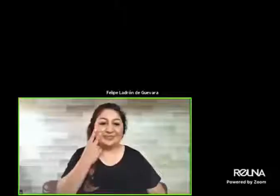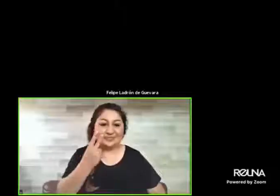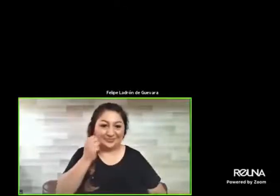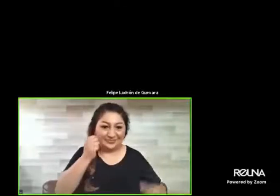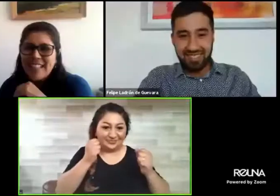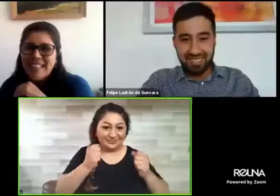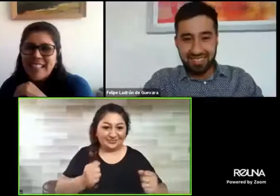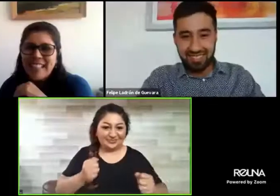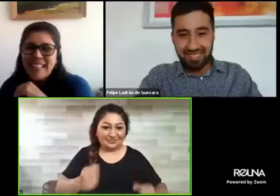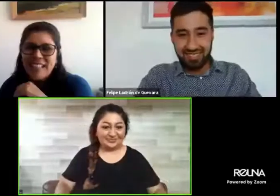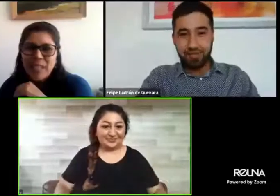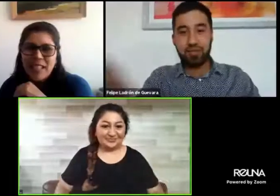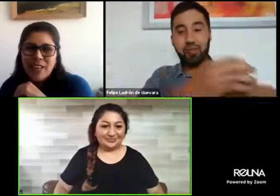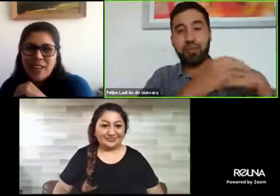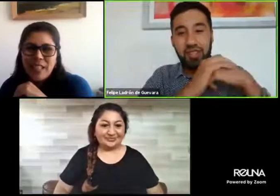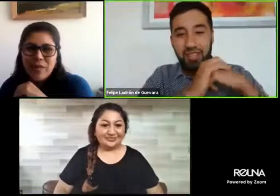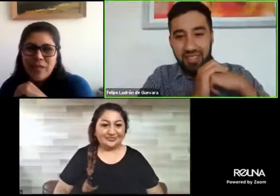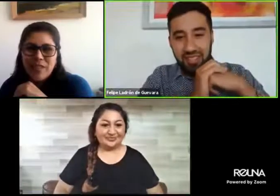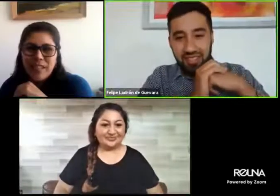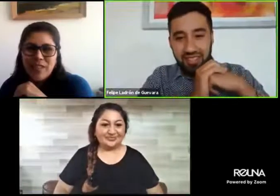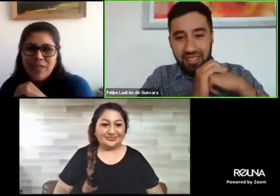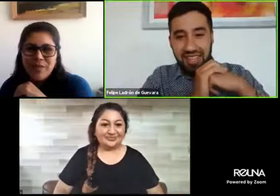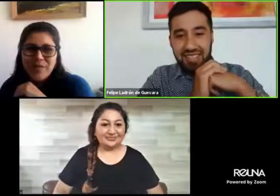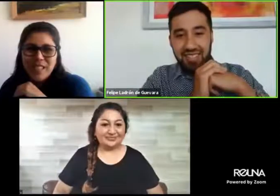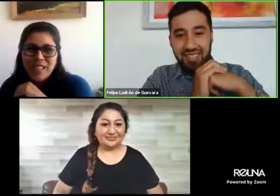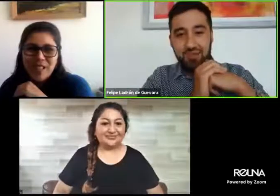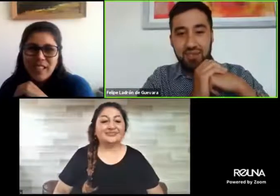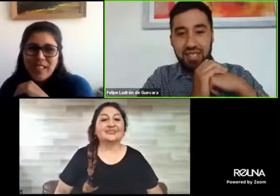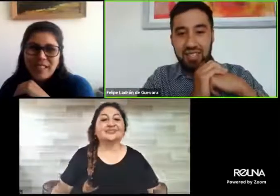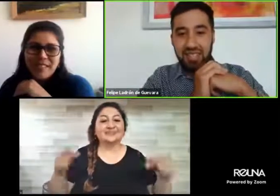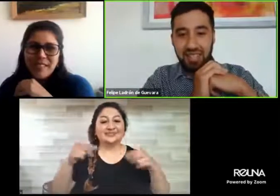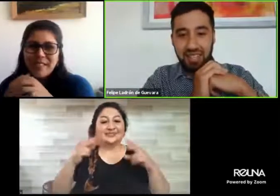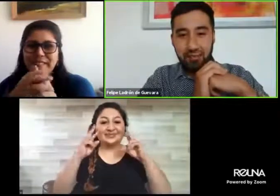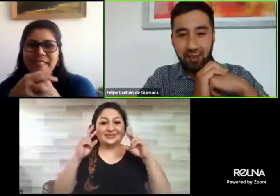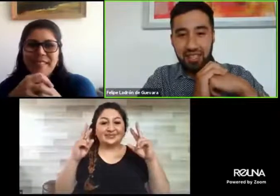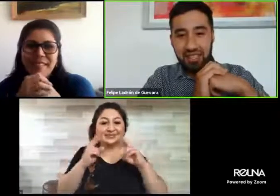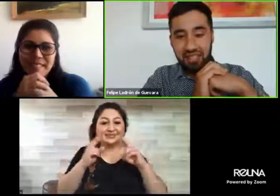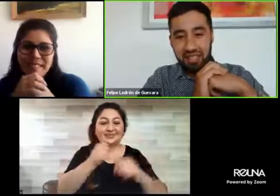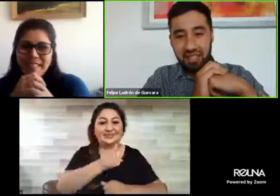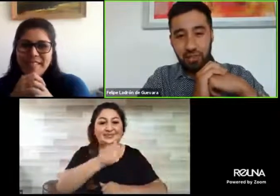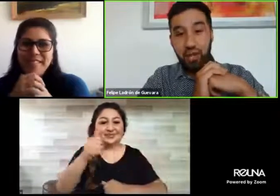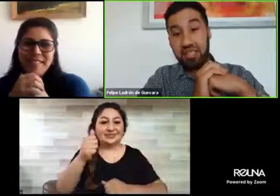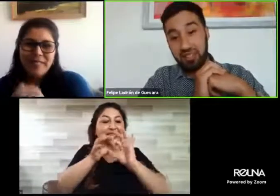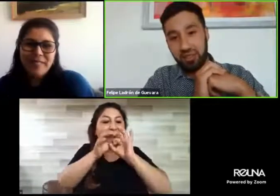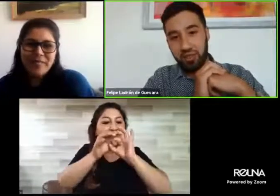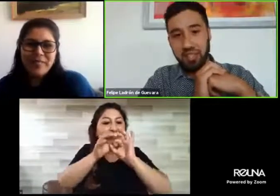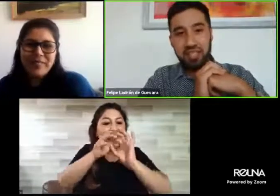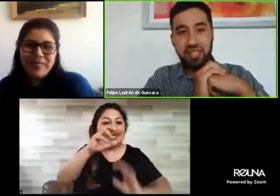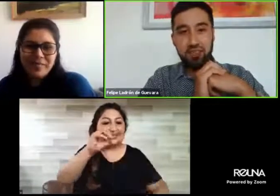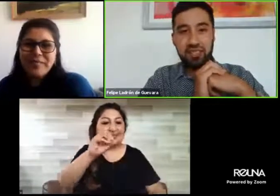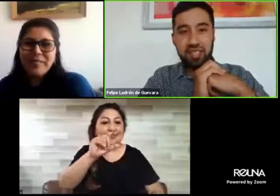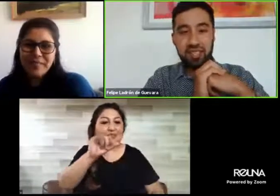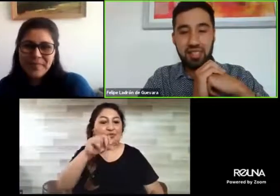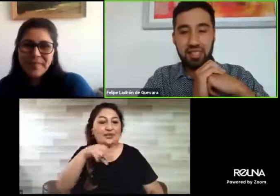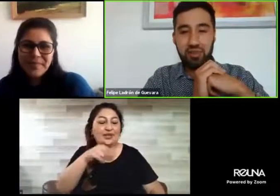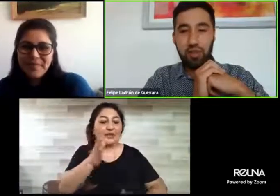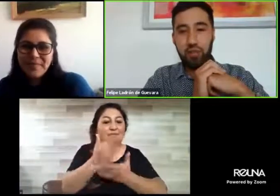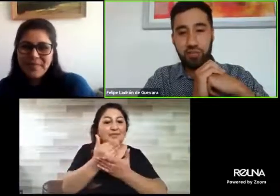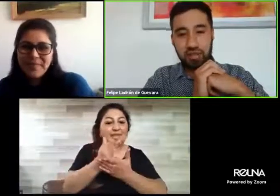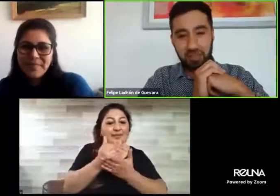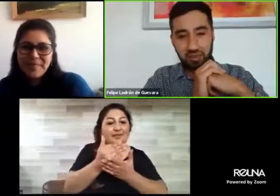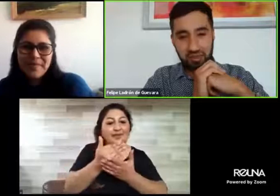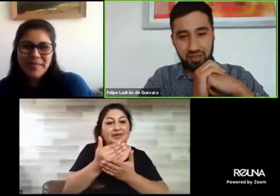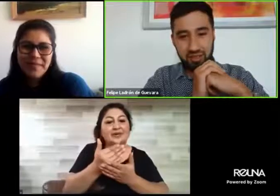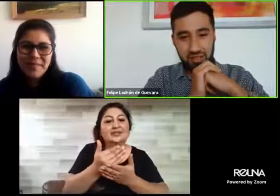Ahí, ya se supone que ya nos deberíamos ver todos. Ahí sí. Oye. Muchas gracias, Pauline, por la organización, al equipo de CEDET y a todos